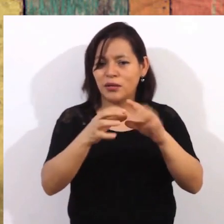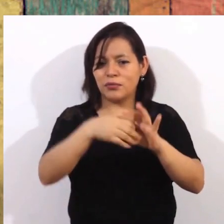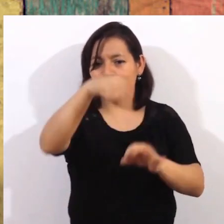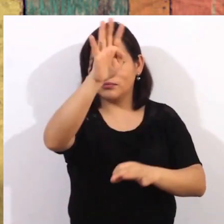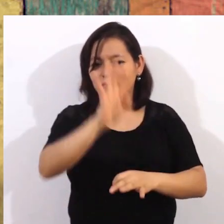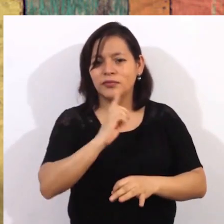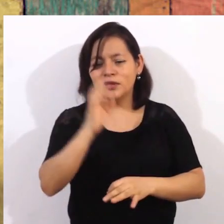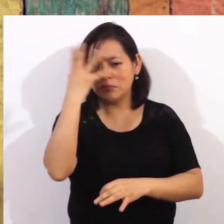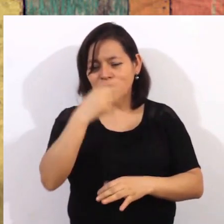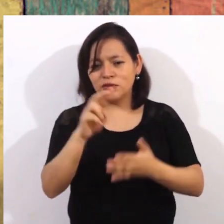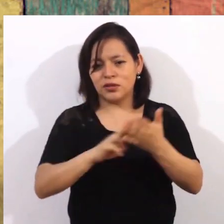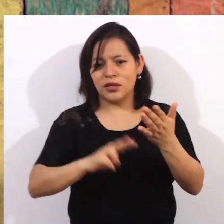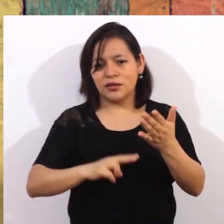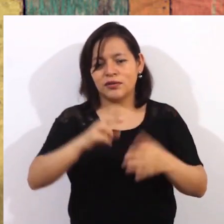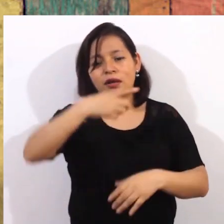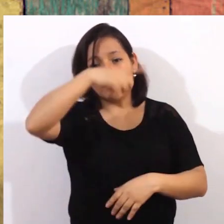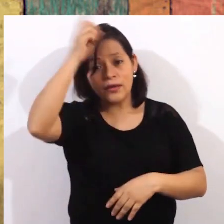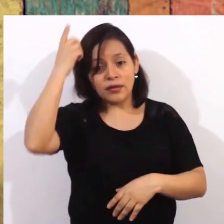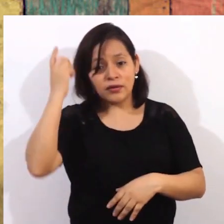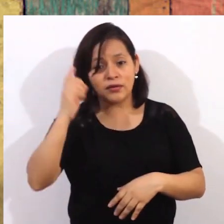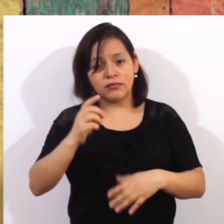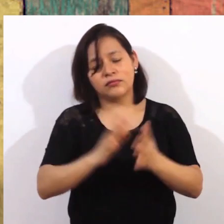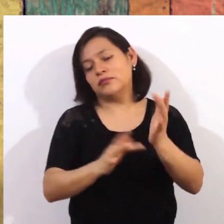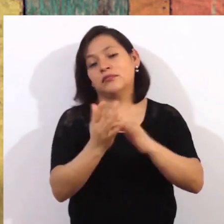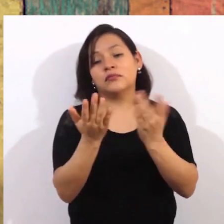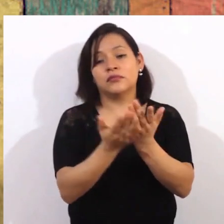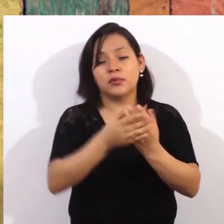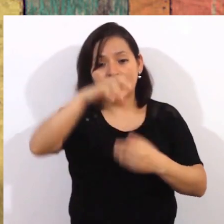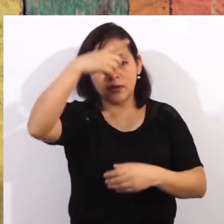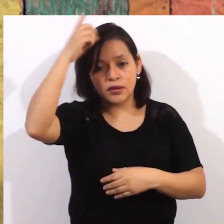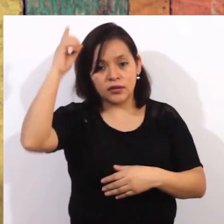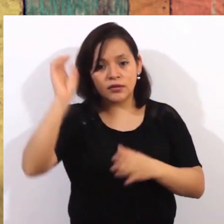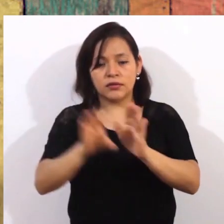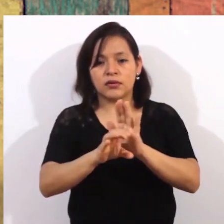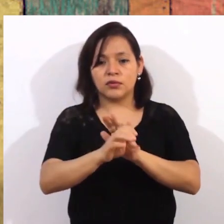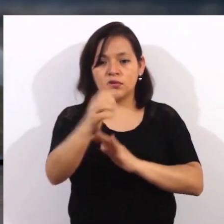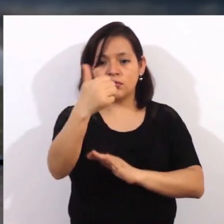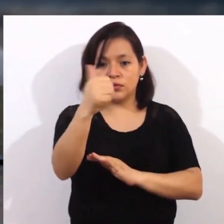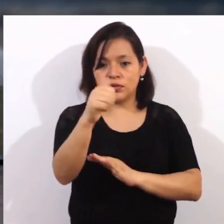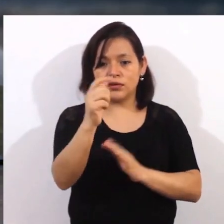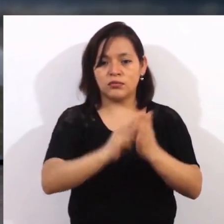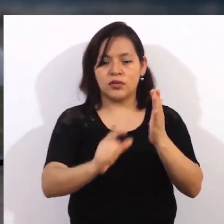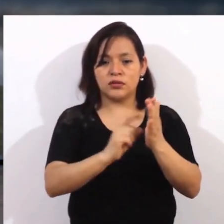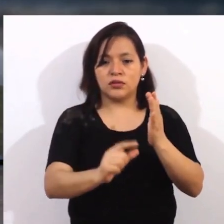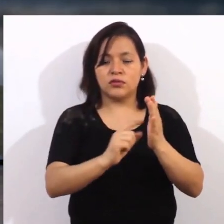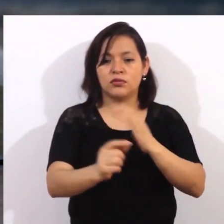leerlo nuevamente. Y dice así, en Daniel capítulo 10, versículo